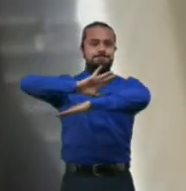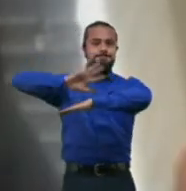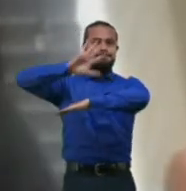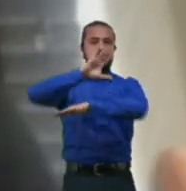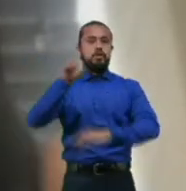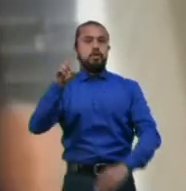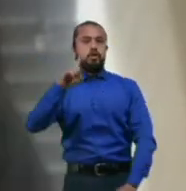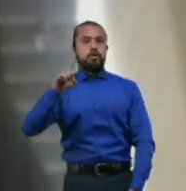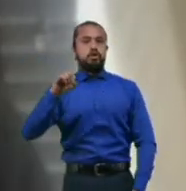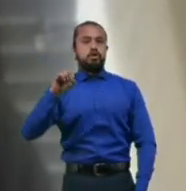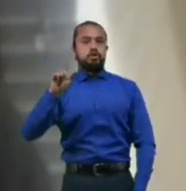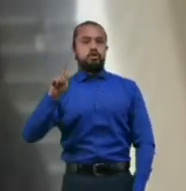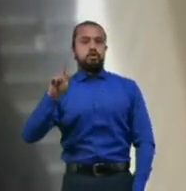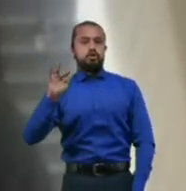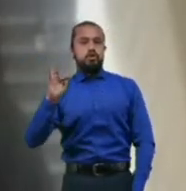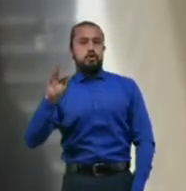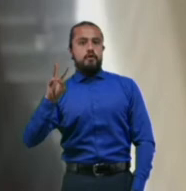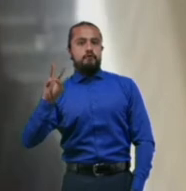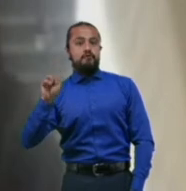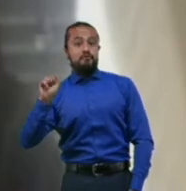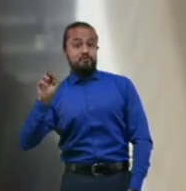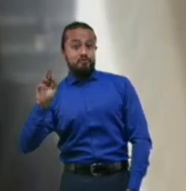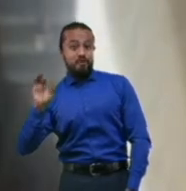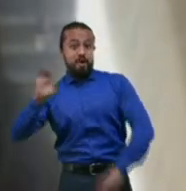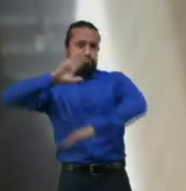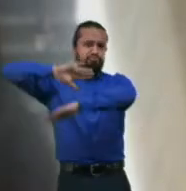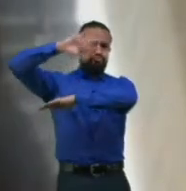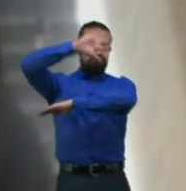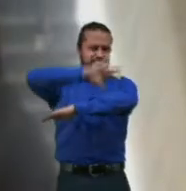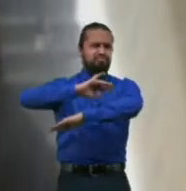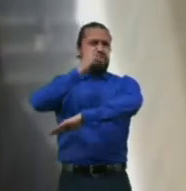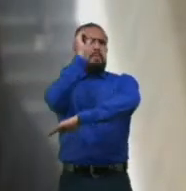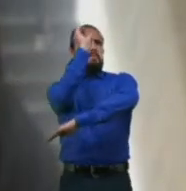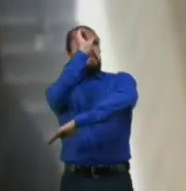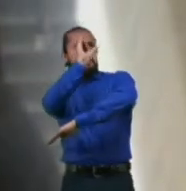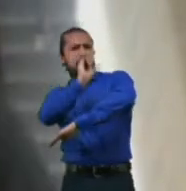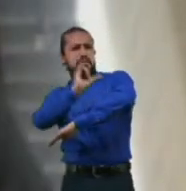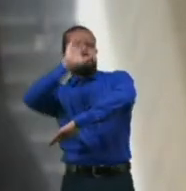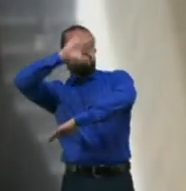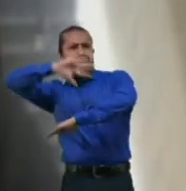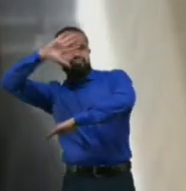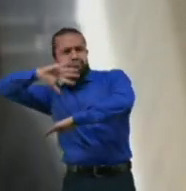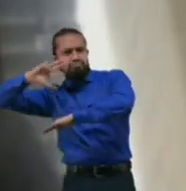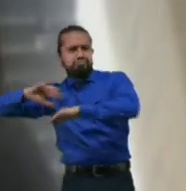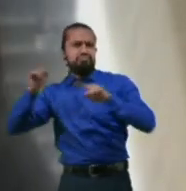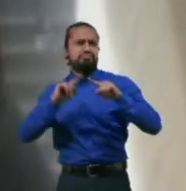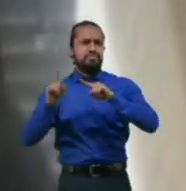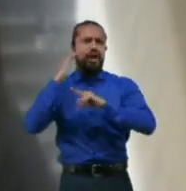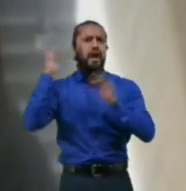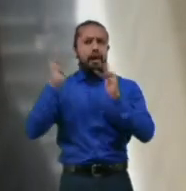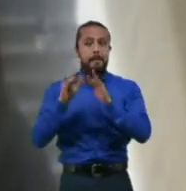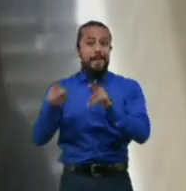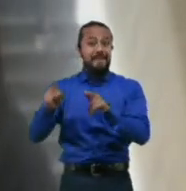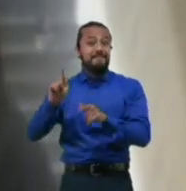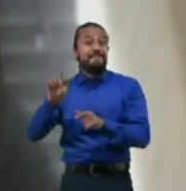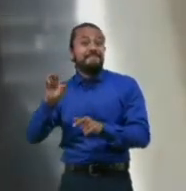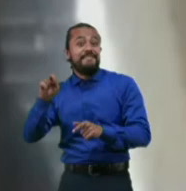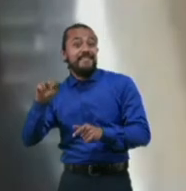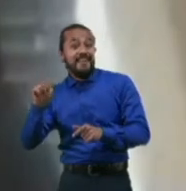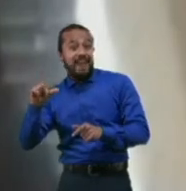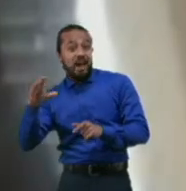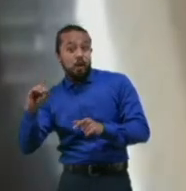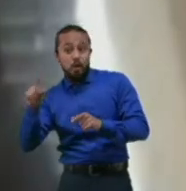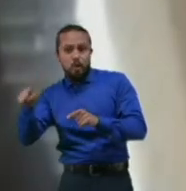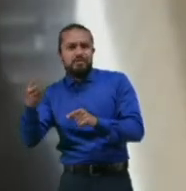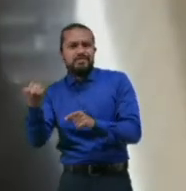ya eran demasiadas páginas para yo mismo hacerlas, entonces convencí al profesor, el que me dio los cursos de Fenalco, a ser mi primer ingeniero,